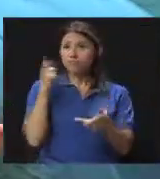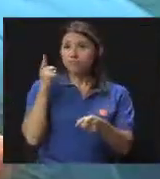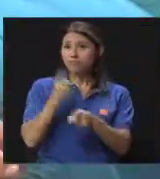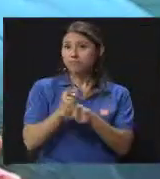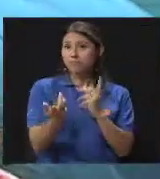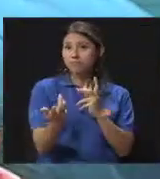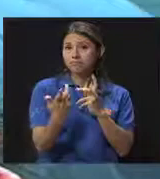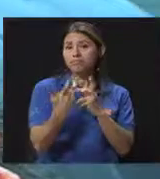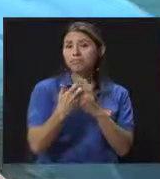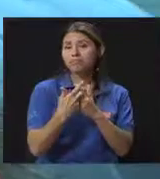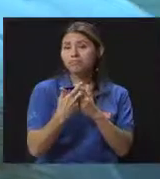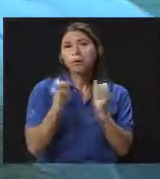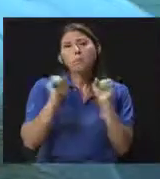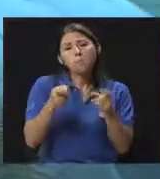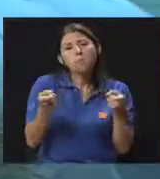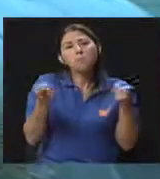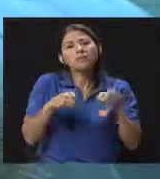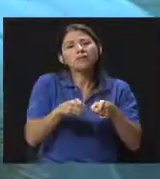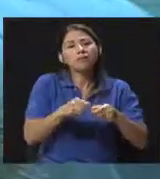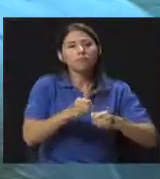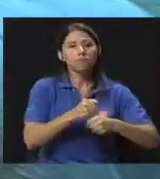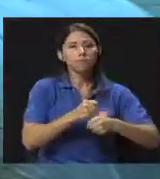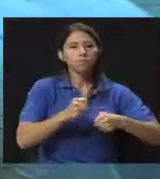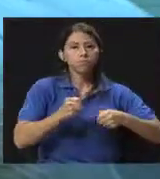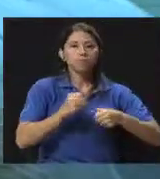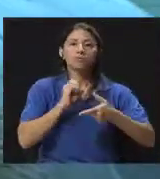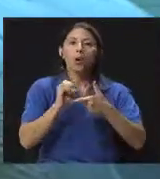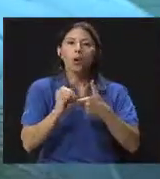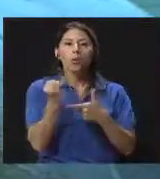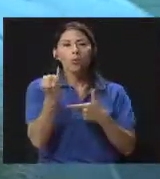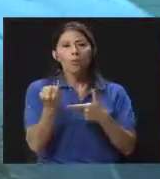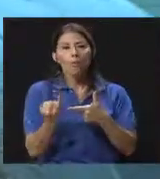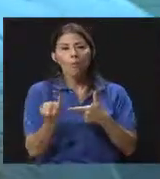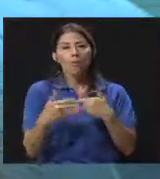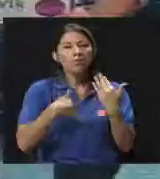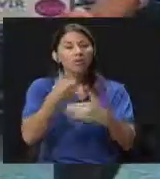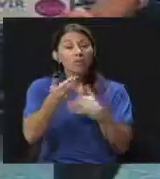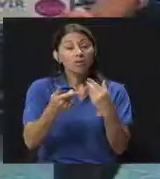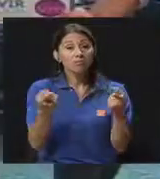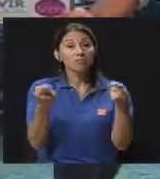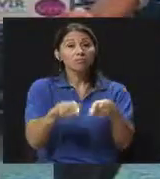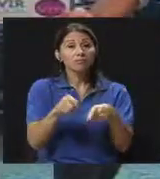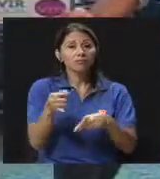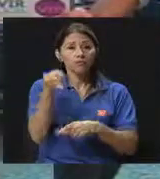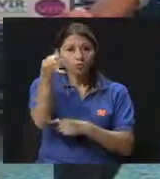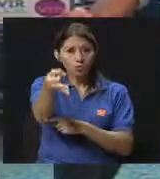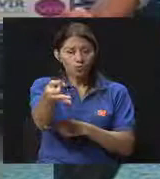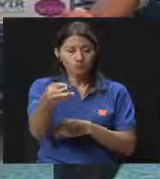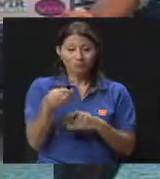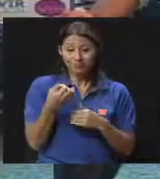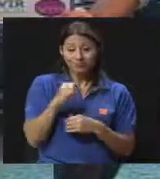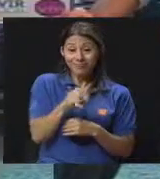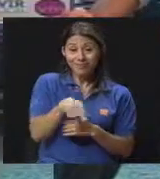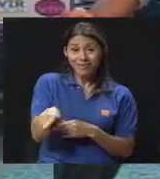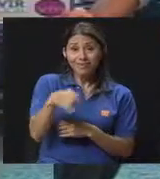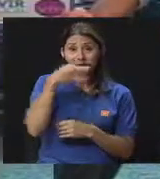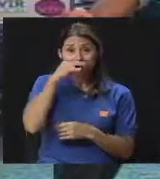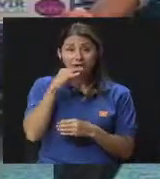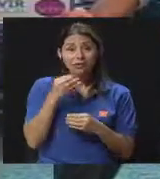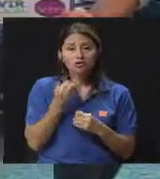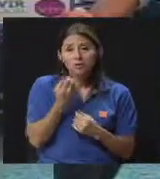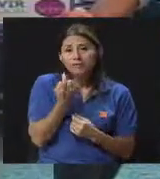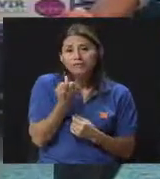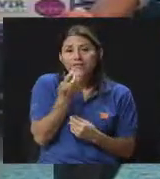en desnutrición o sobrepeso, con consecuencias en un futuro. En el caso de la nutrición, que es lo que tenemos también